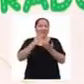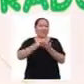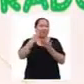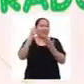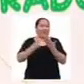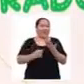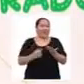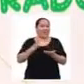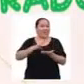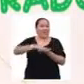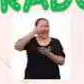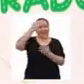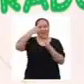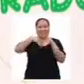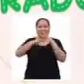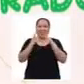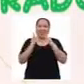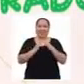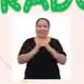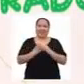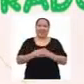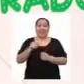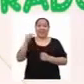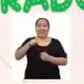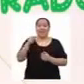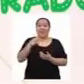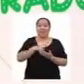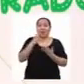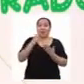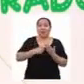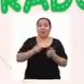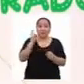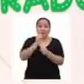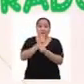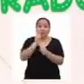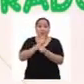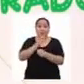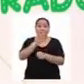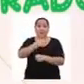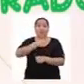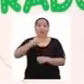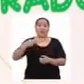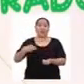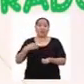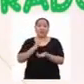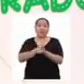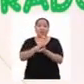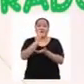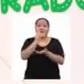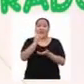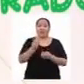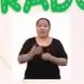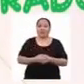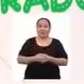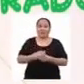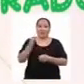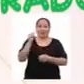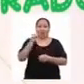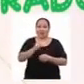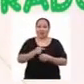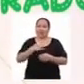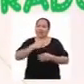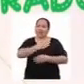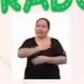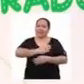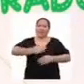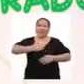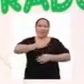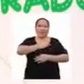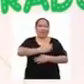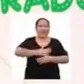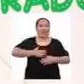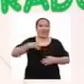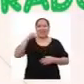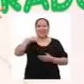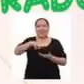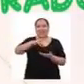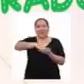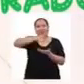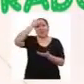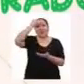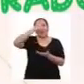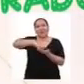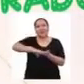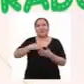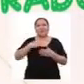de Aprendo en Casa, un programa educativo del Ministerio de Educación, en el cual disfrutarás de un